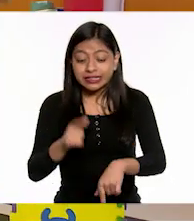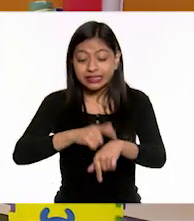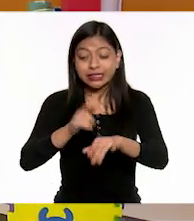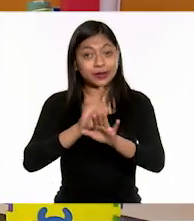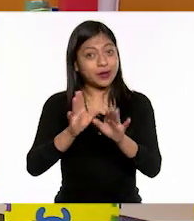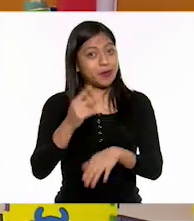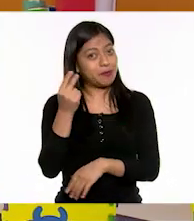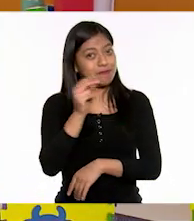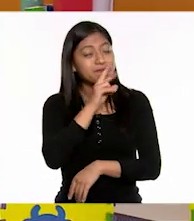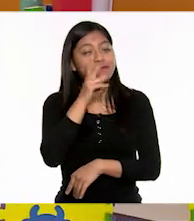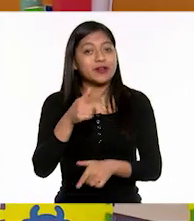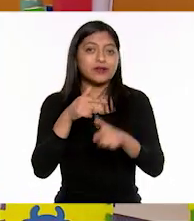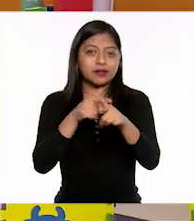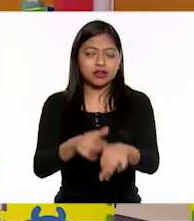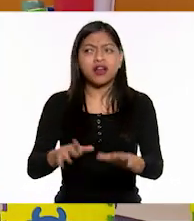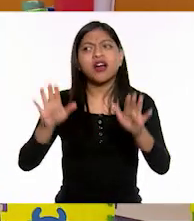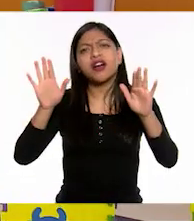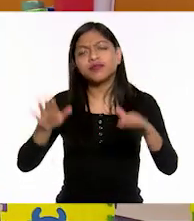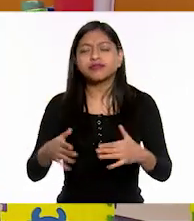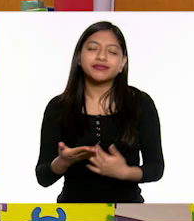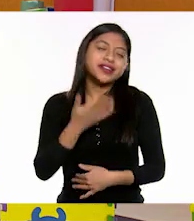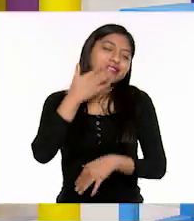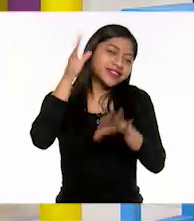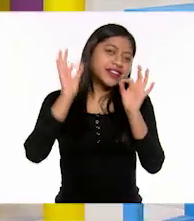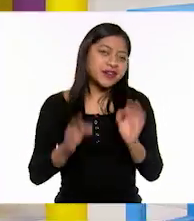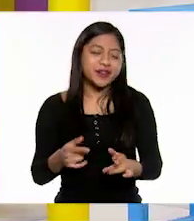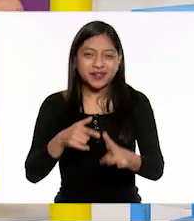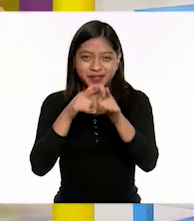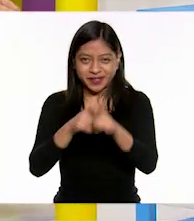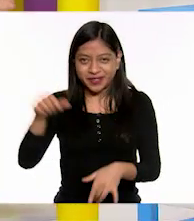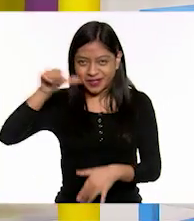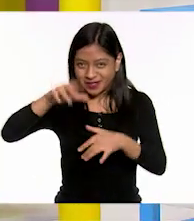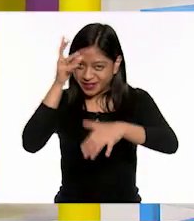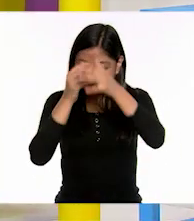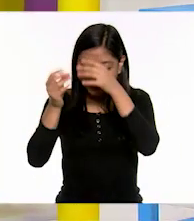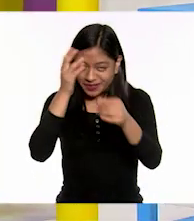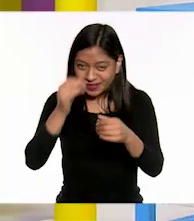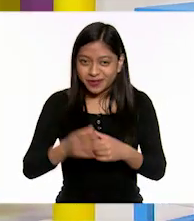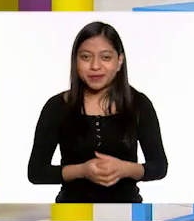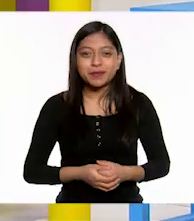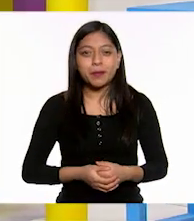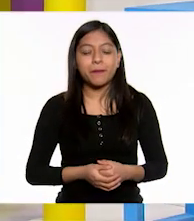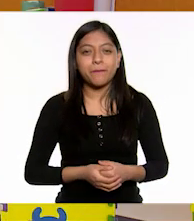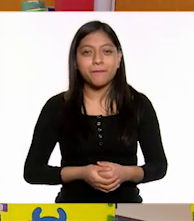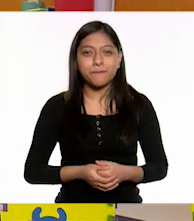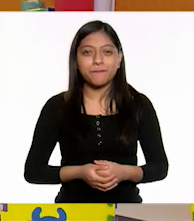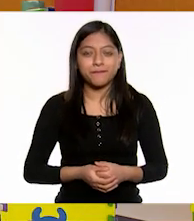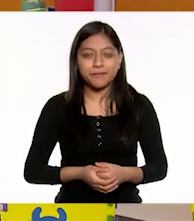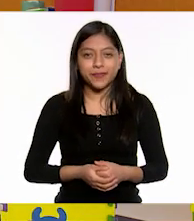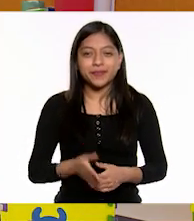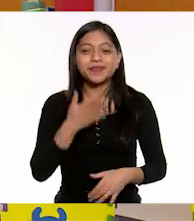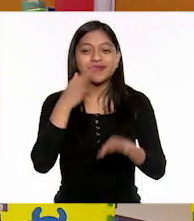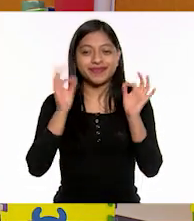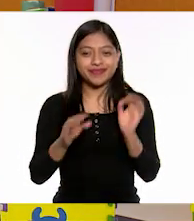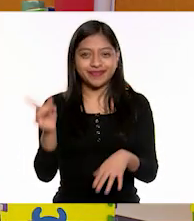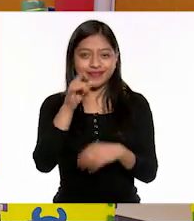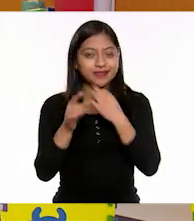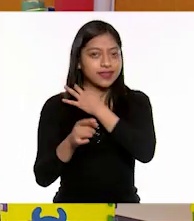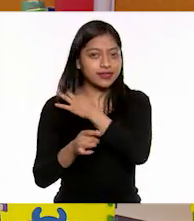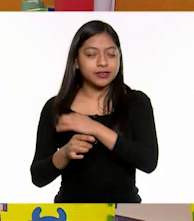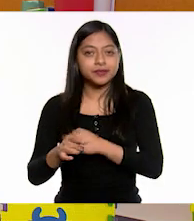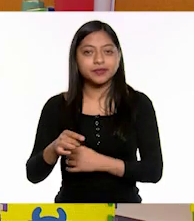tener buena elección tenemos que seguir con la clase y quiero que vean